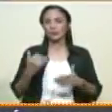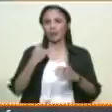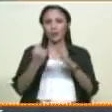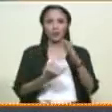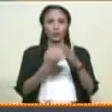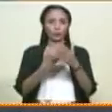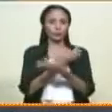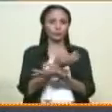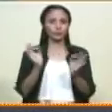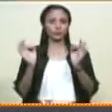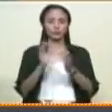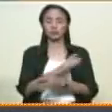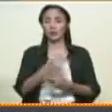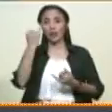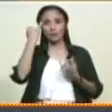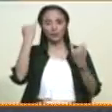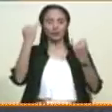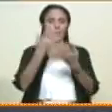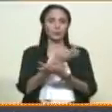extraordinariamente poderosa.